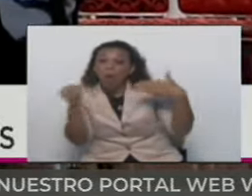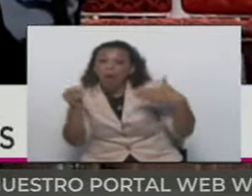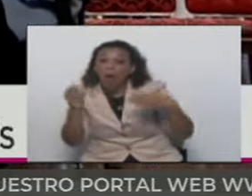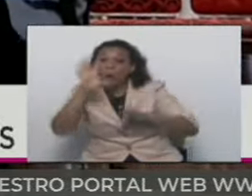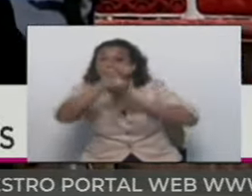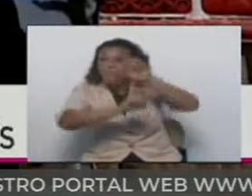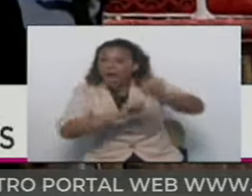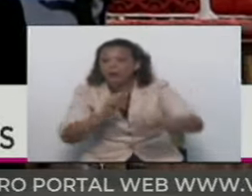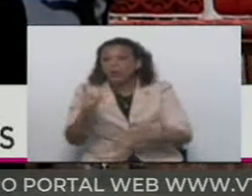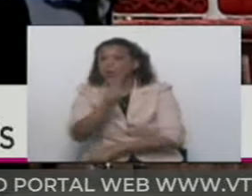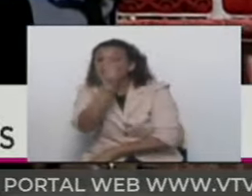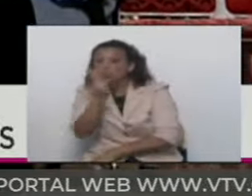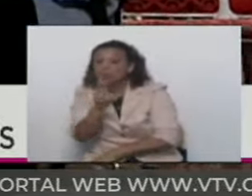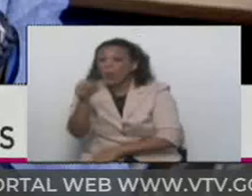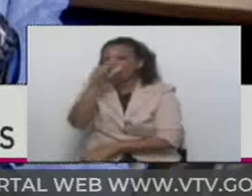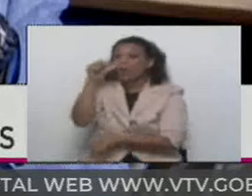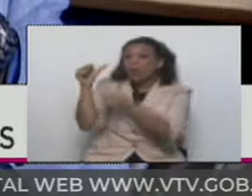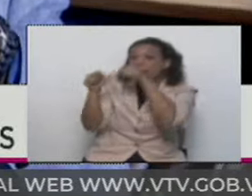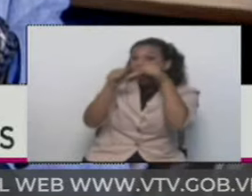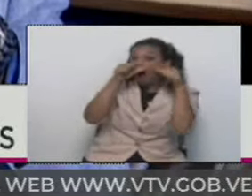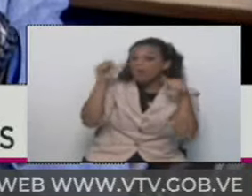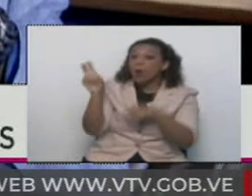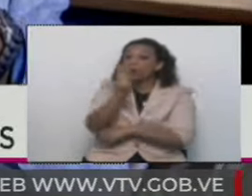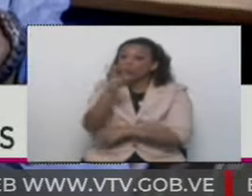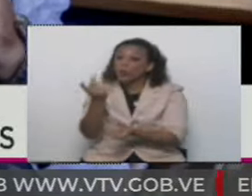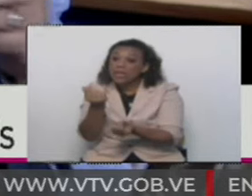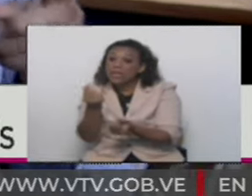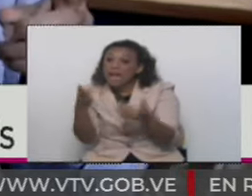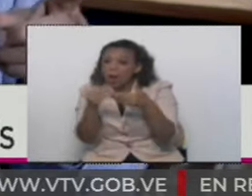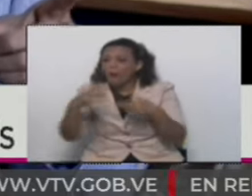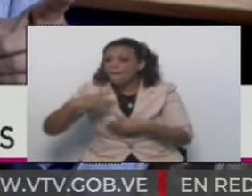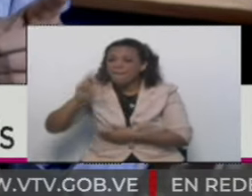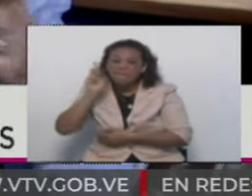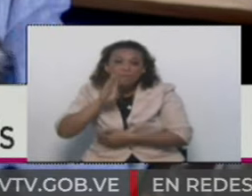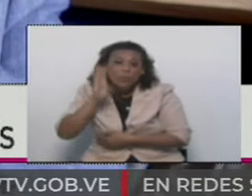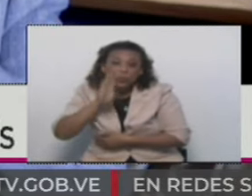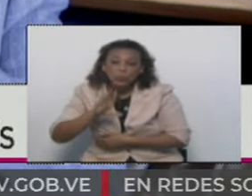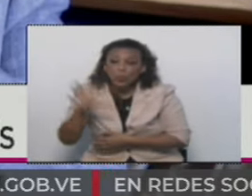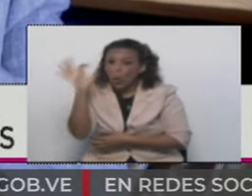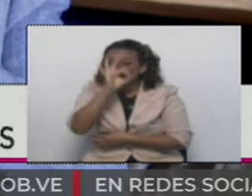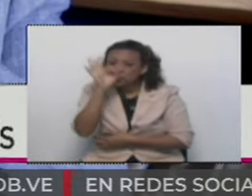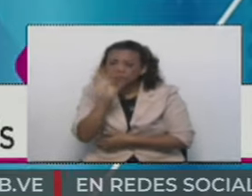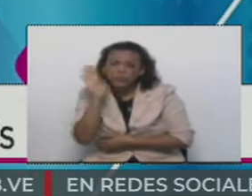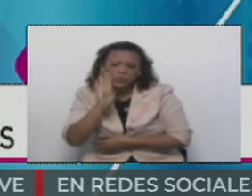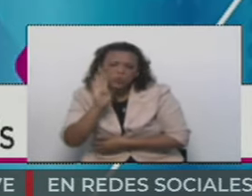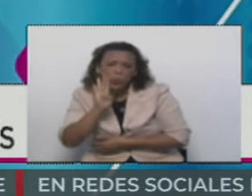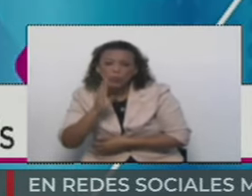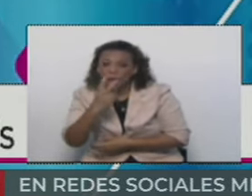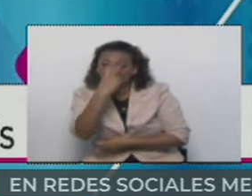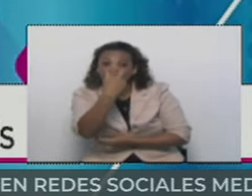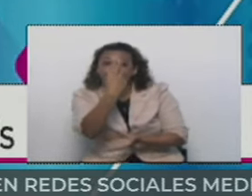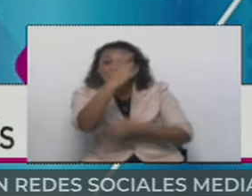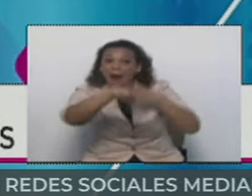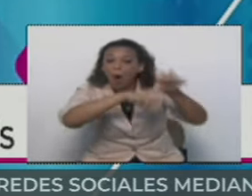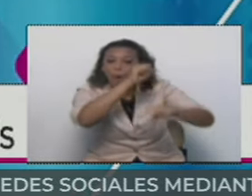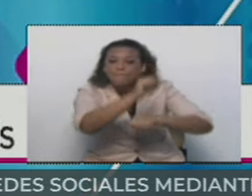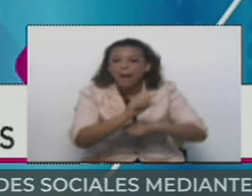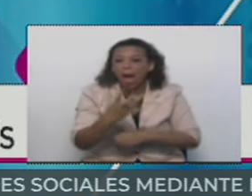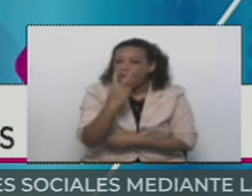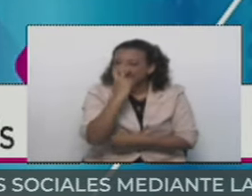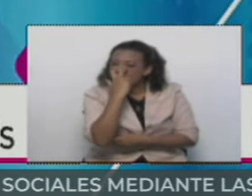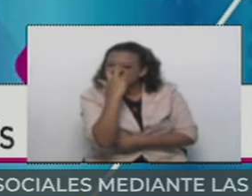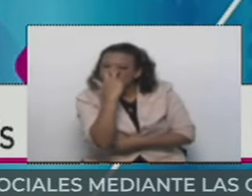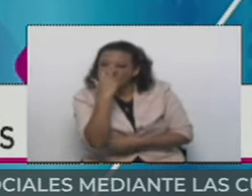ese equipo fue utilizado por Iván Duque cuando era presidente para espiar en Colombia, en